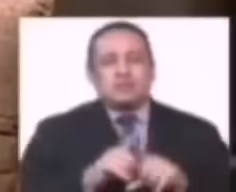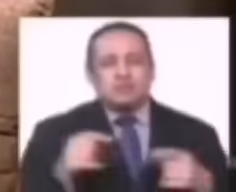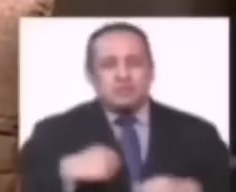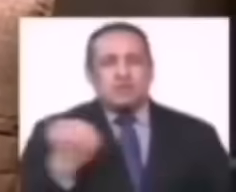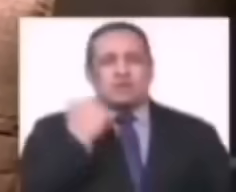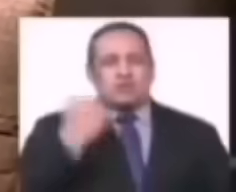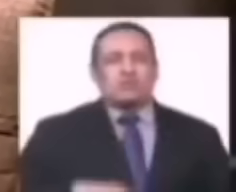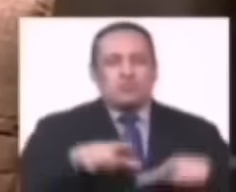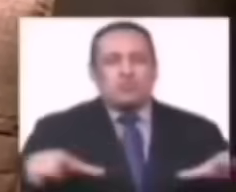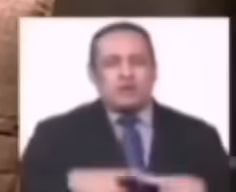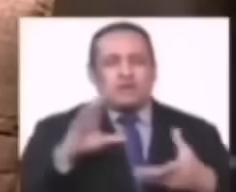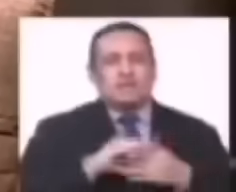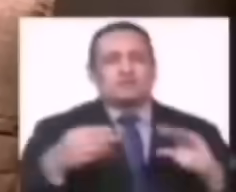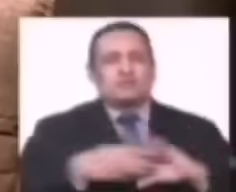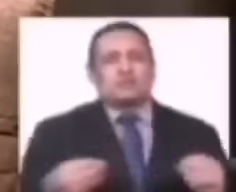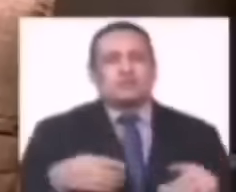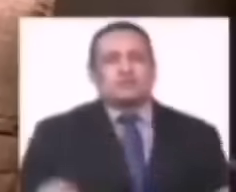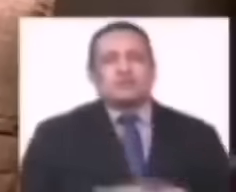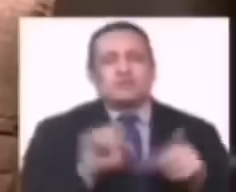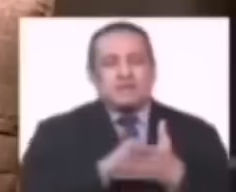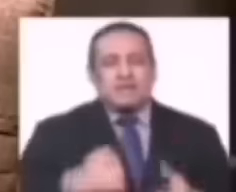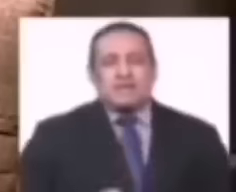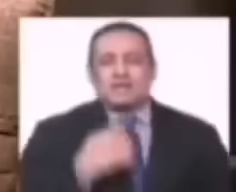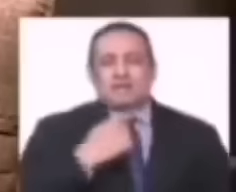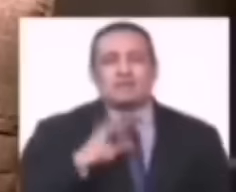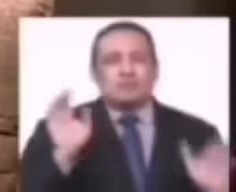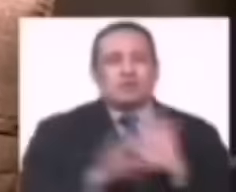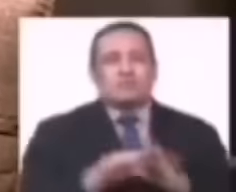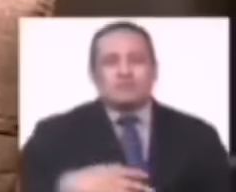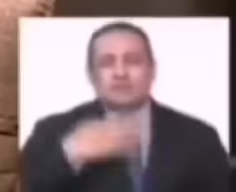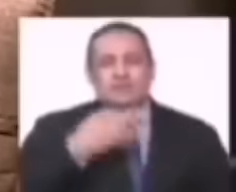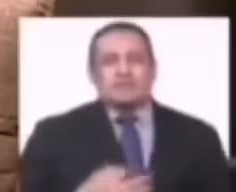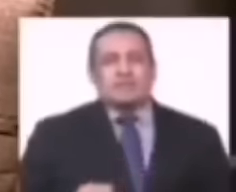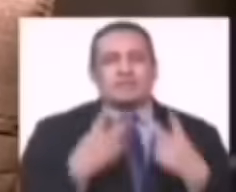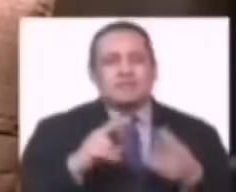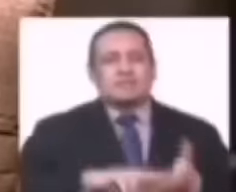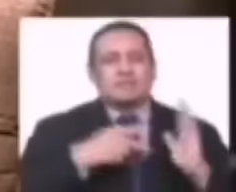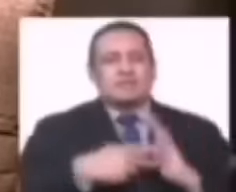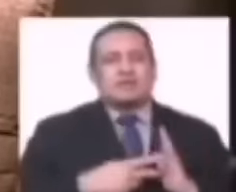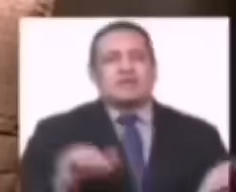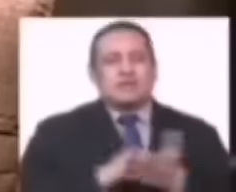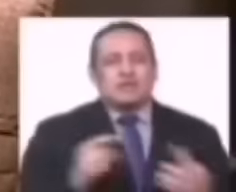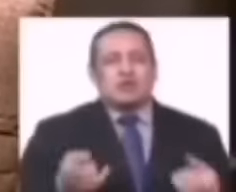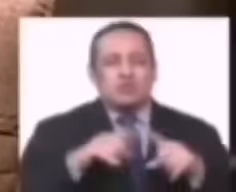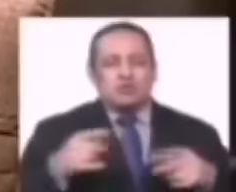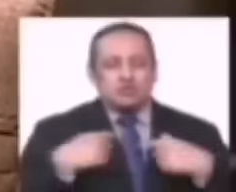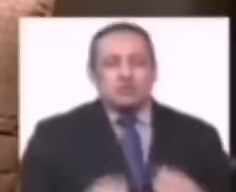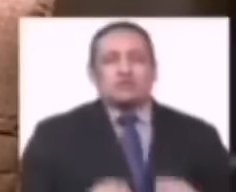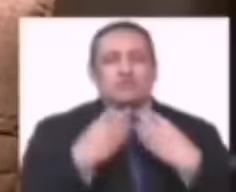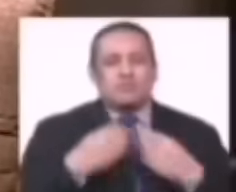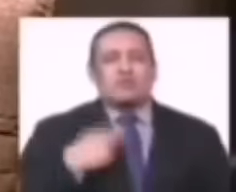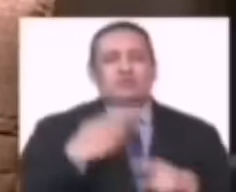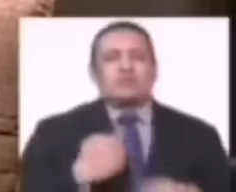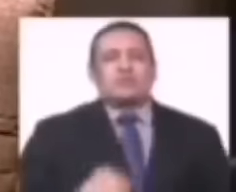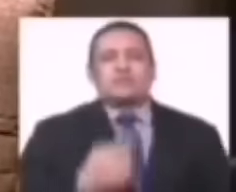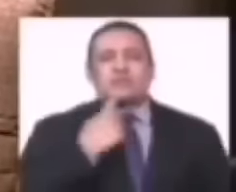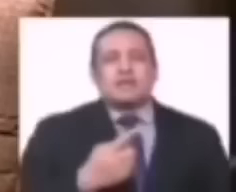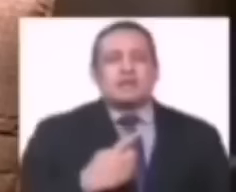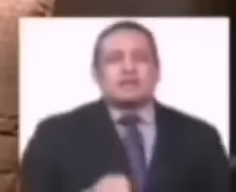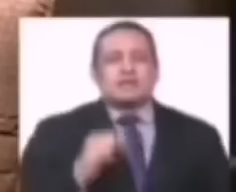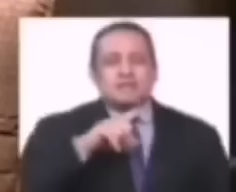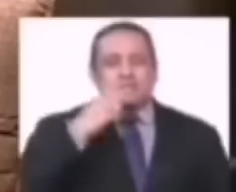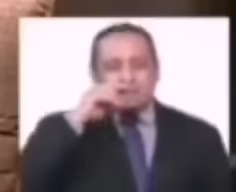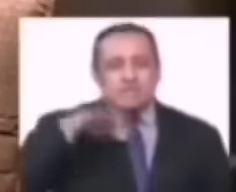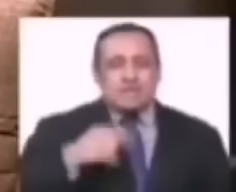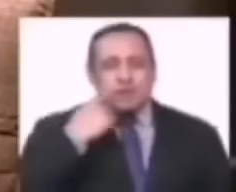lugar en la historia? Y eso simplemente significa que cuando nos nombren, digan niñas